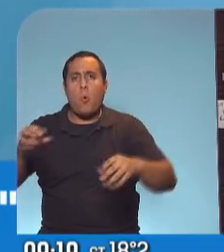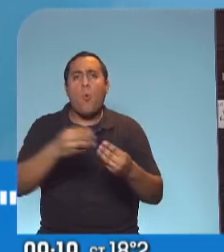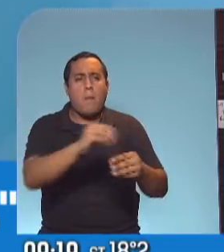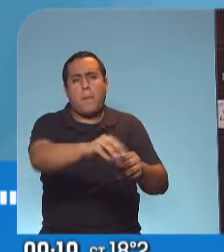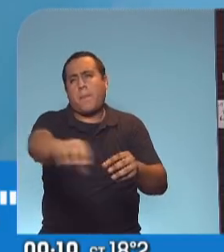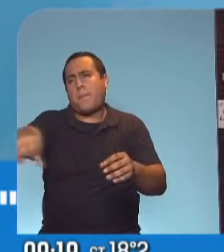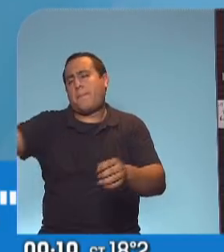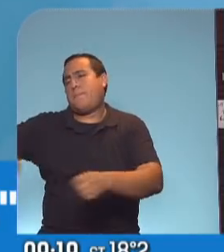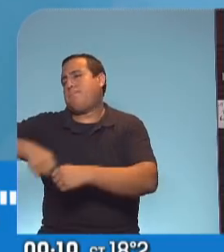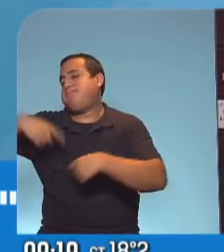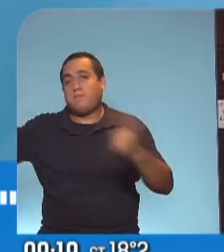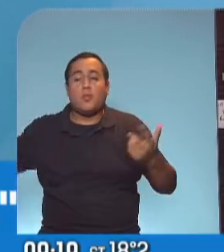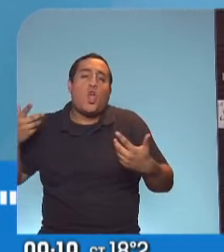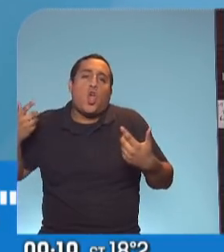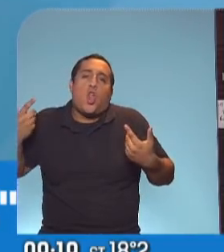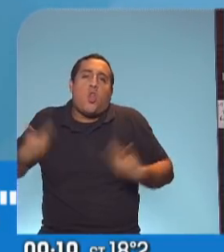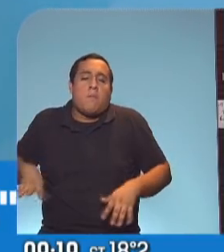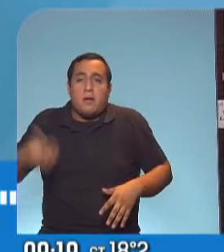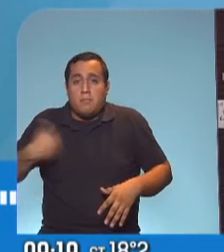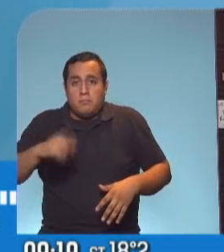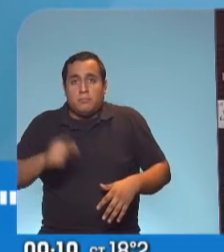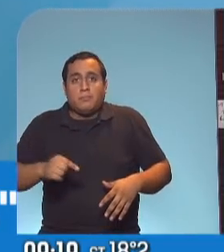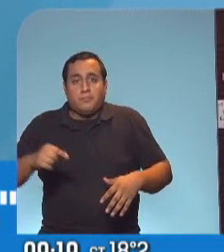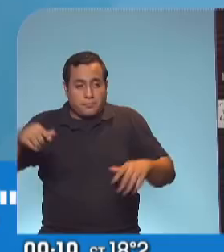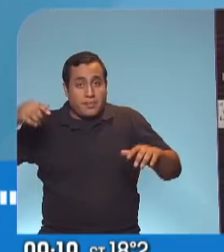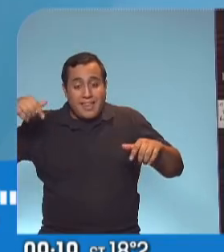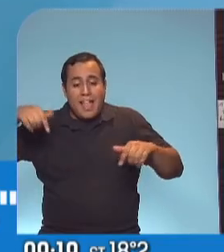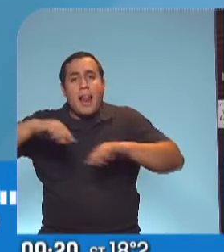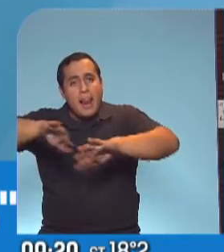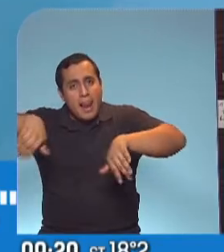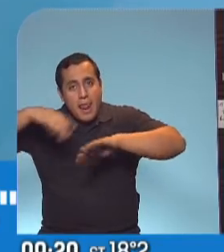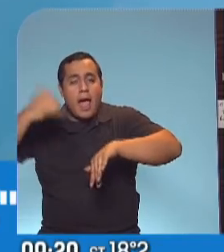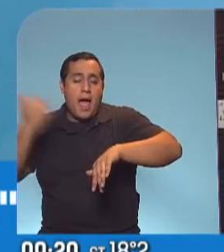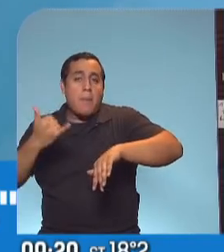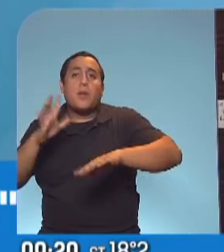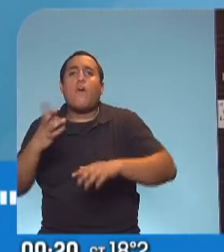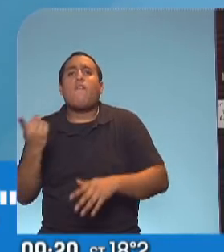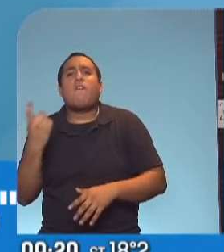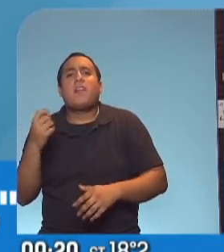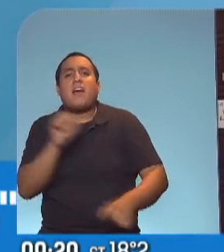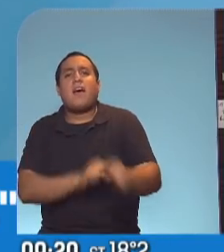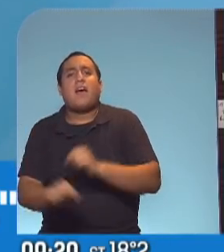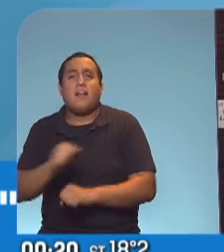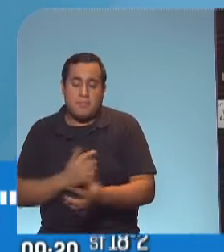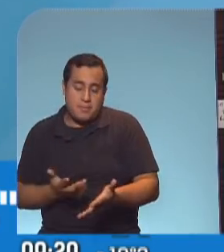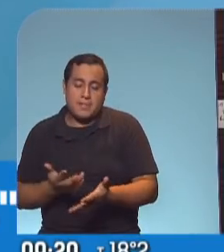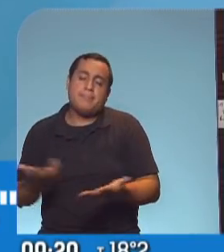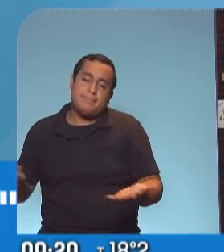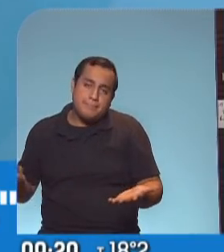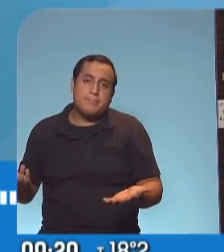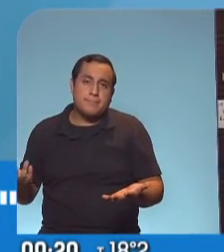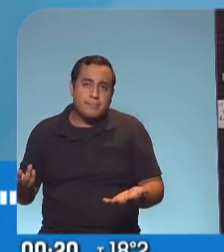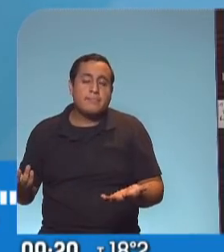Argentina piletas de natación, pero con falta de mantenimiento. Esto es fundamental. Recomendaciones para